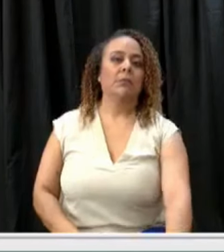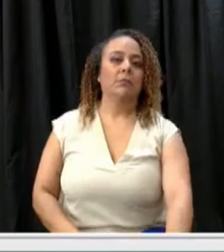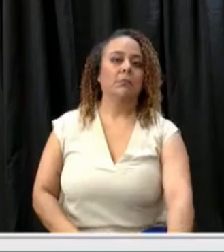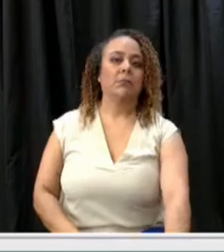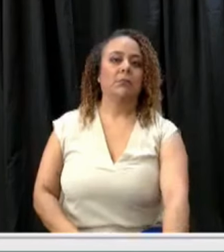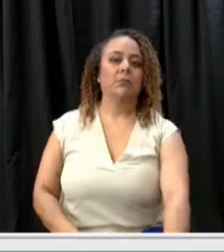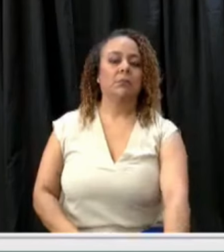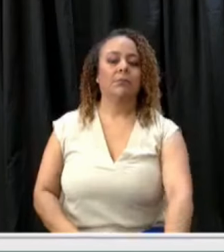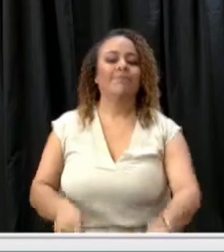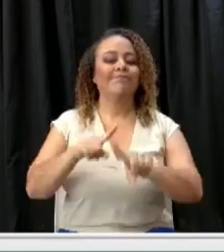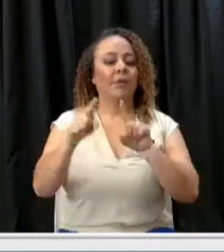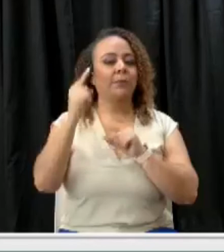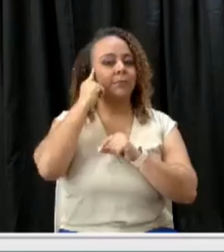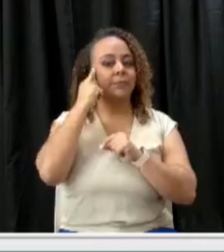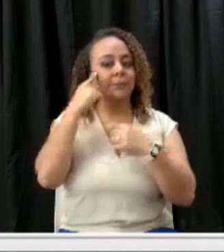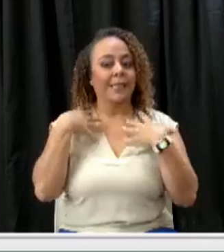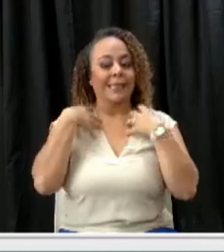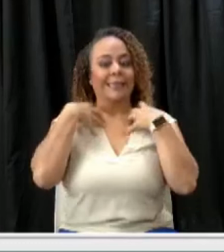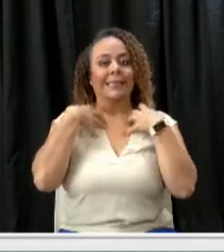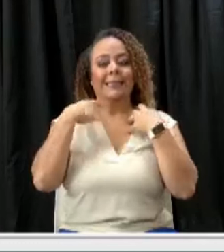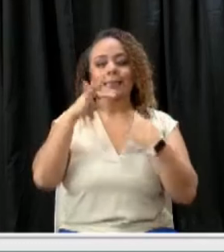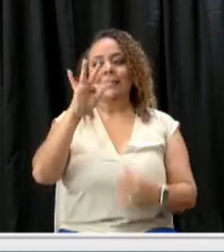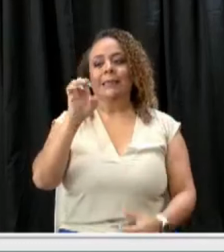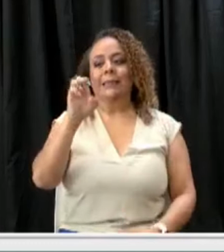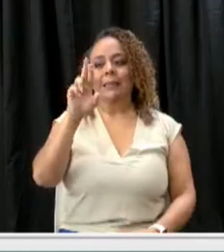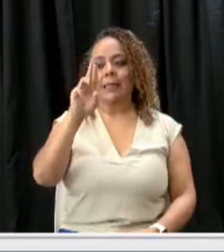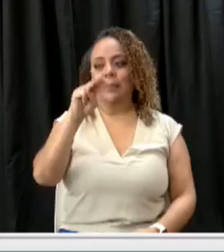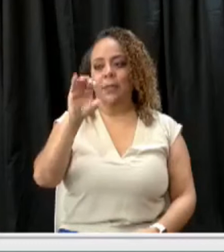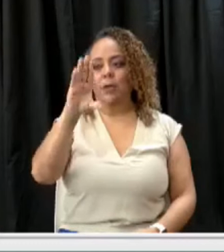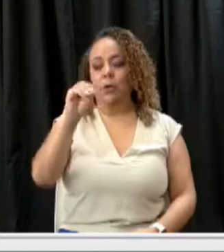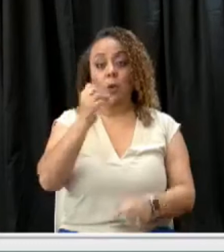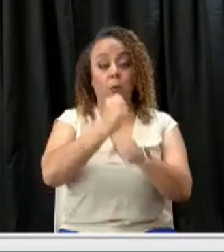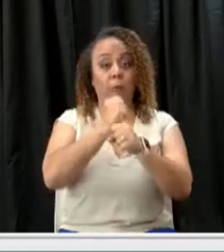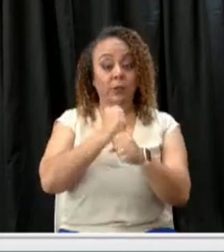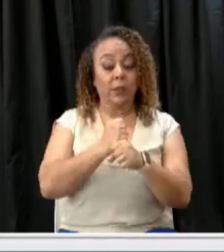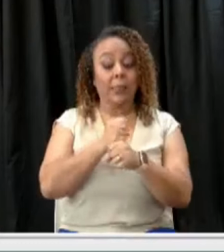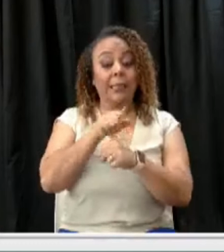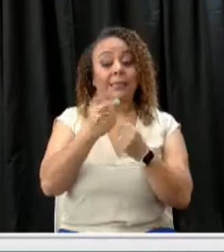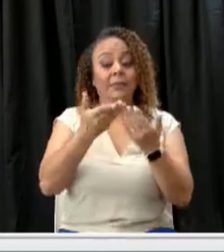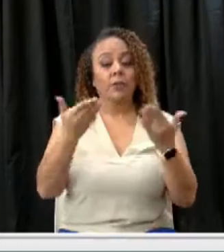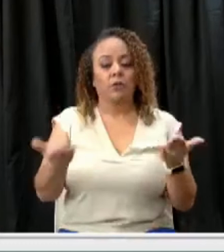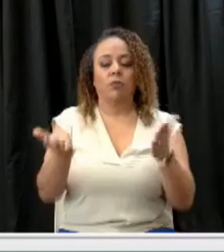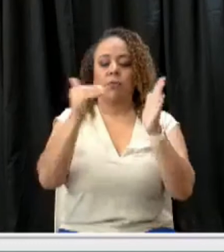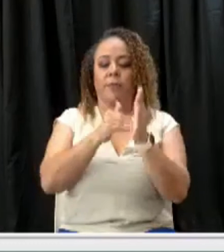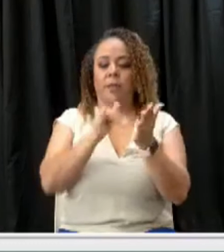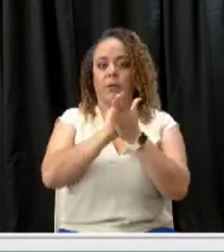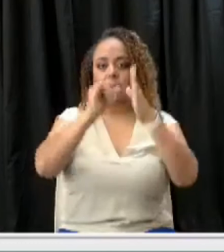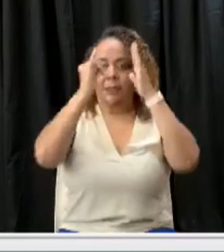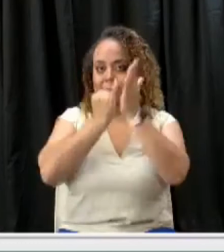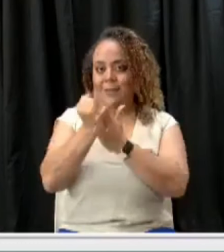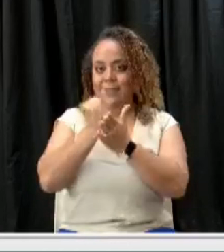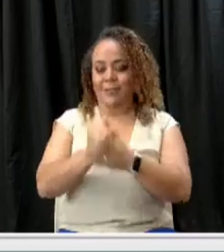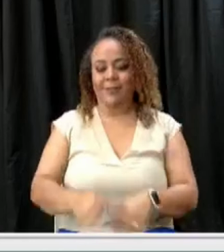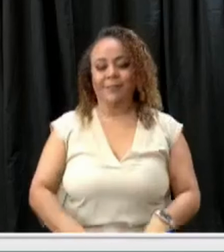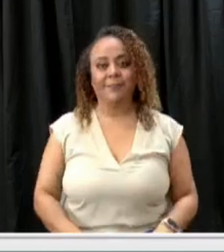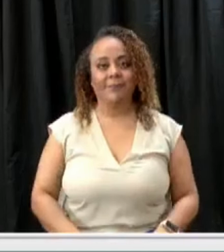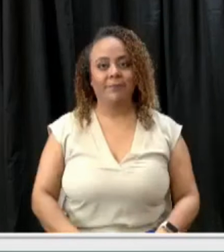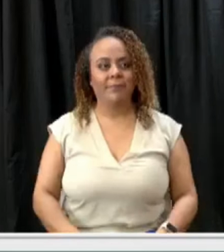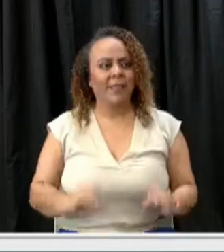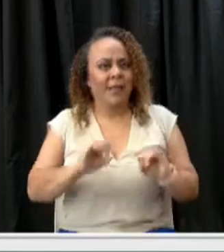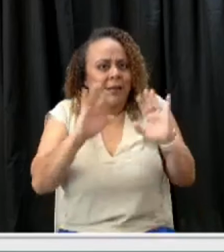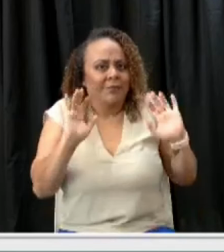en cuenta el estrés térmico ocupacional como ese factor que es repetido en estas investigaciones. Okay, es